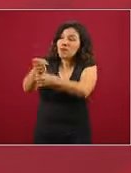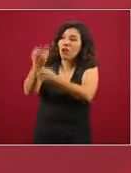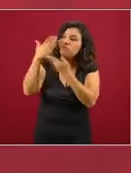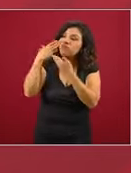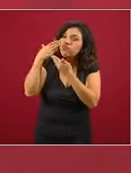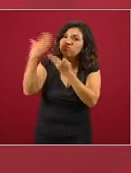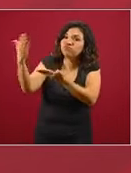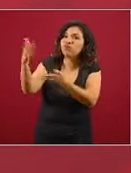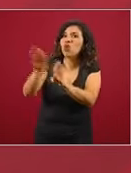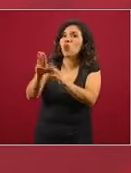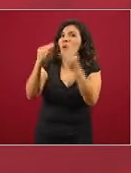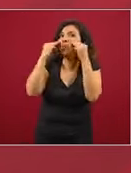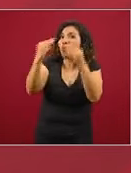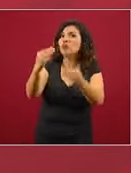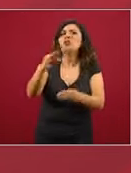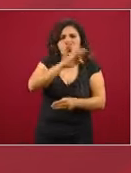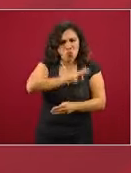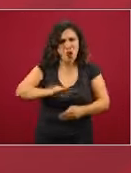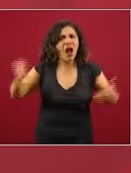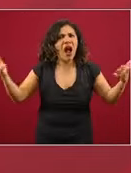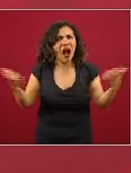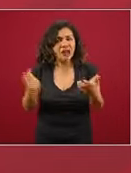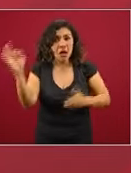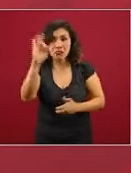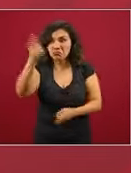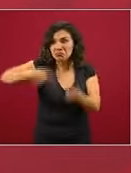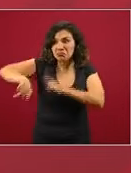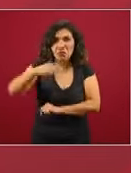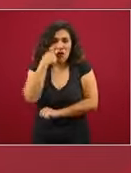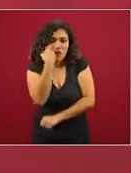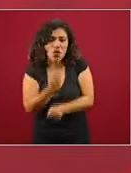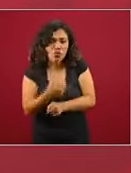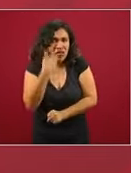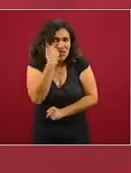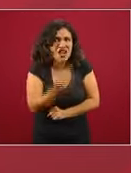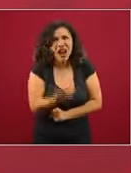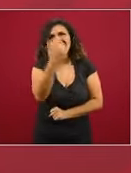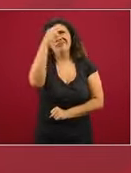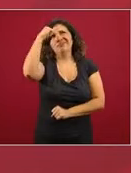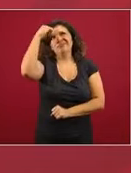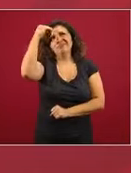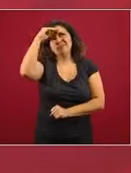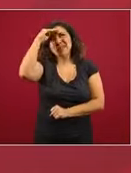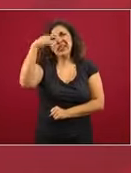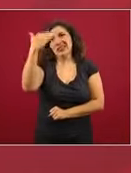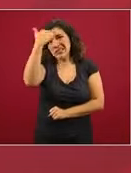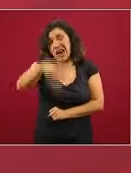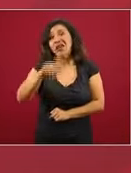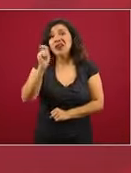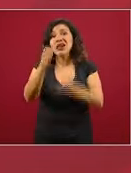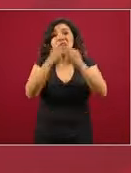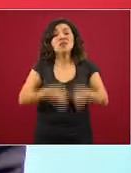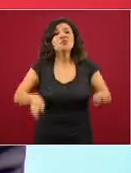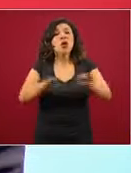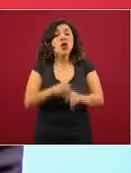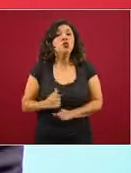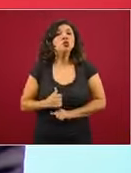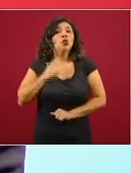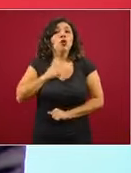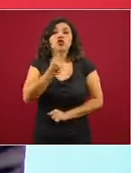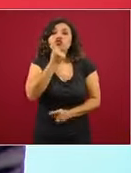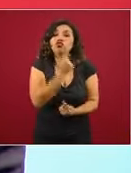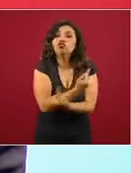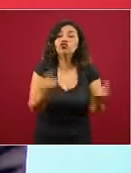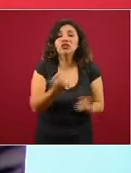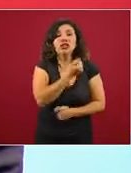el camino de lo que se puede hacer cuando existe voluntad, cuando existe conciencia del interés superior de la infancia, de la